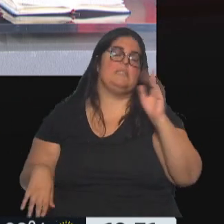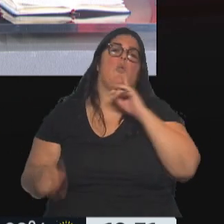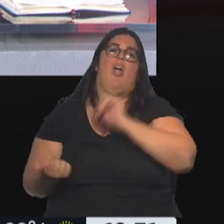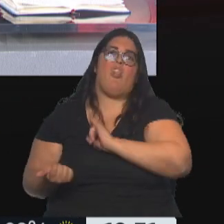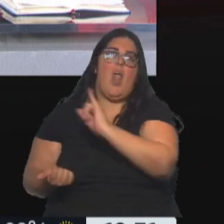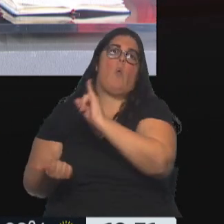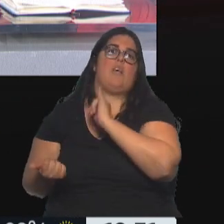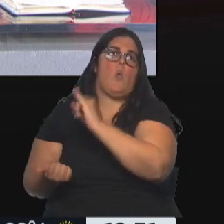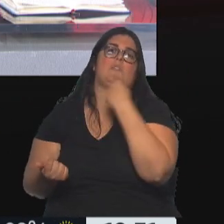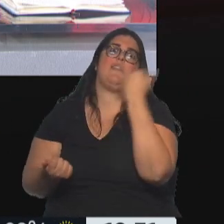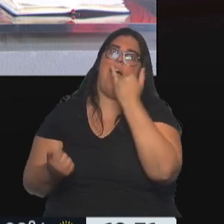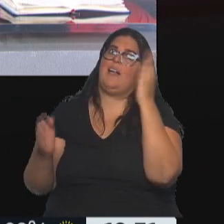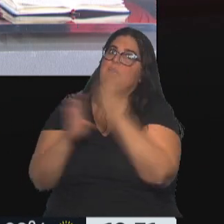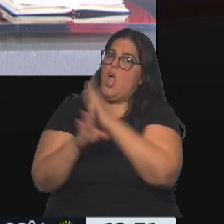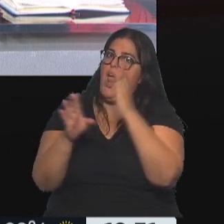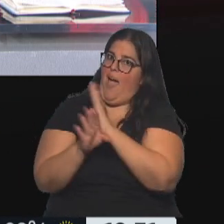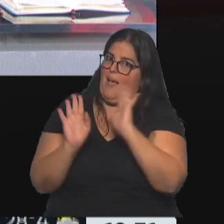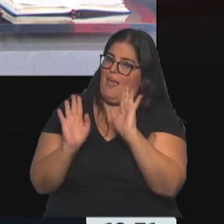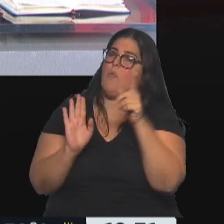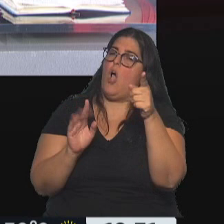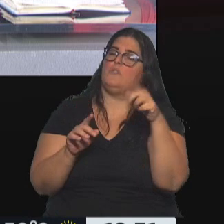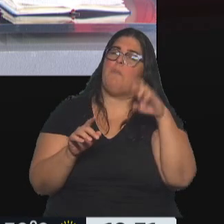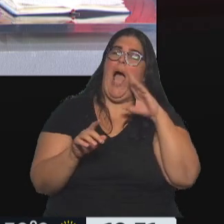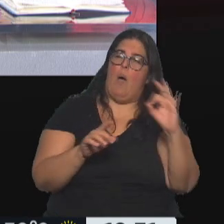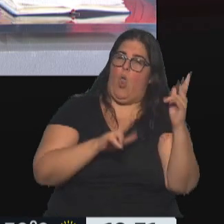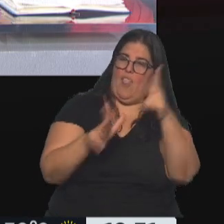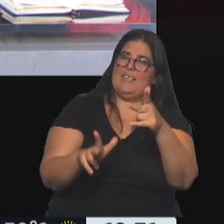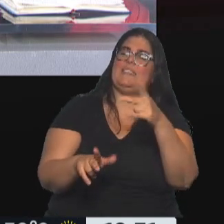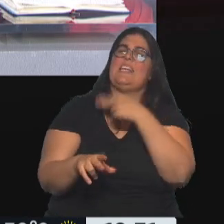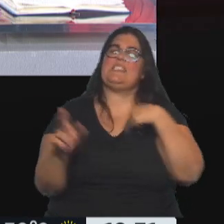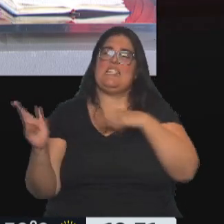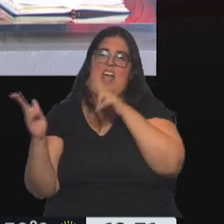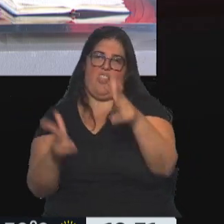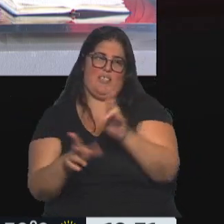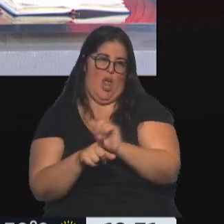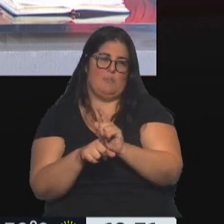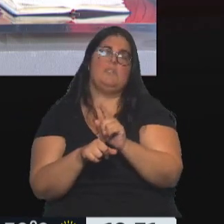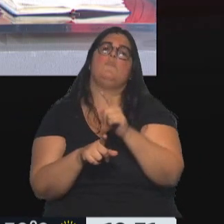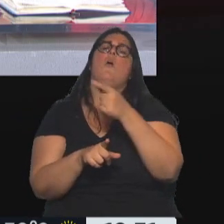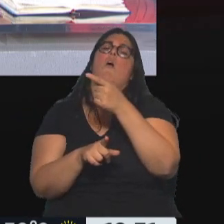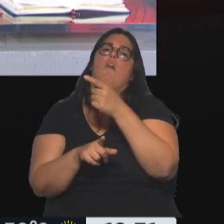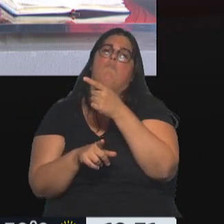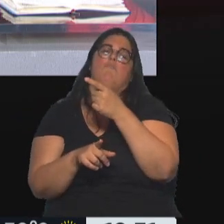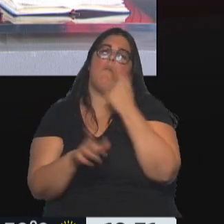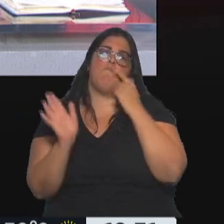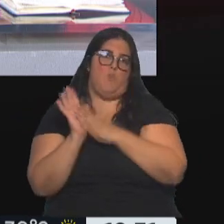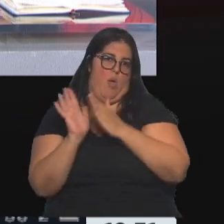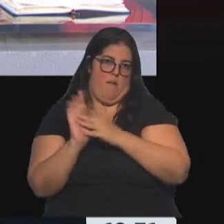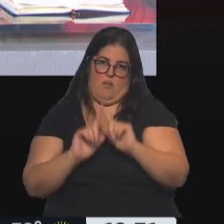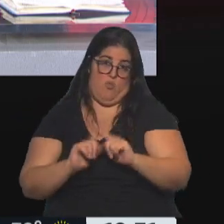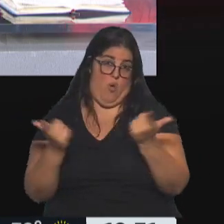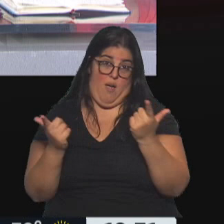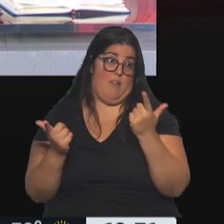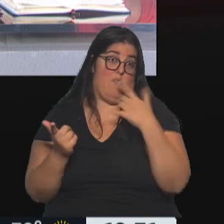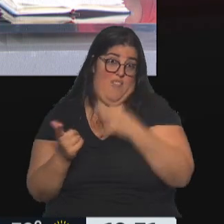de supuesto espionaje, pero como decías, Pablo, y como lo dicen desde China, al menos sin pruebas para sostener que esto sea así. Es un tema